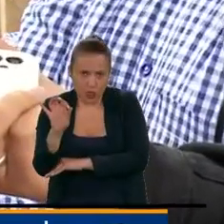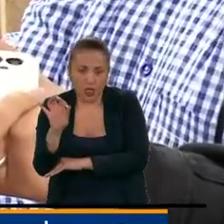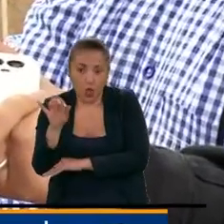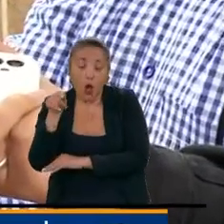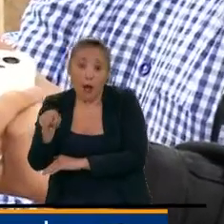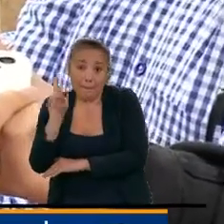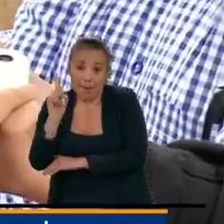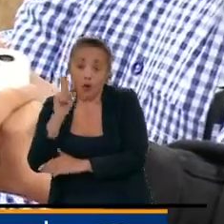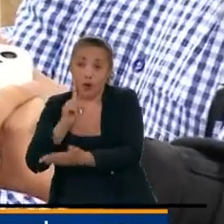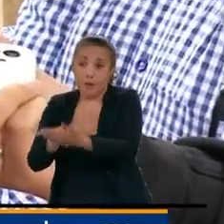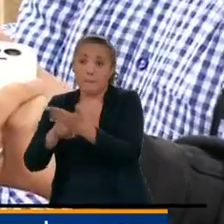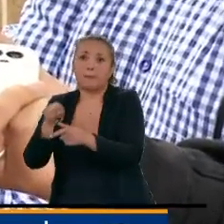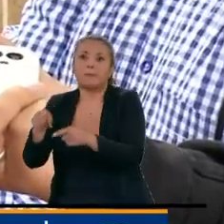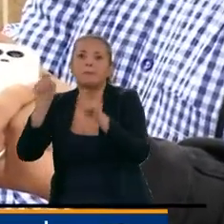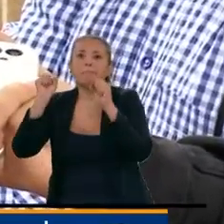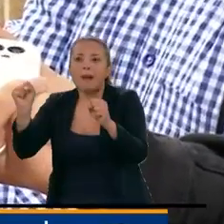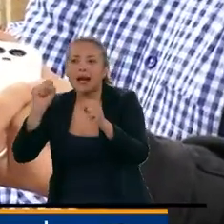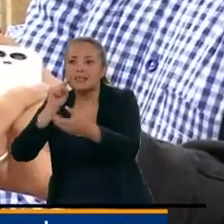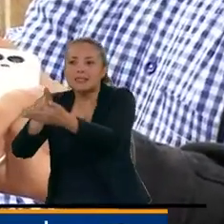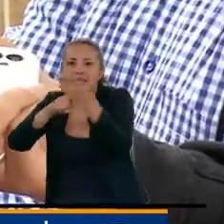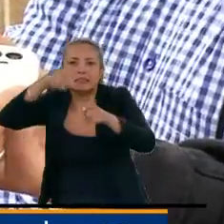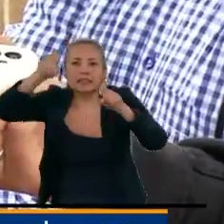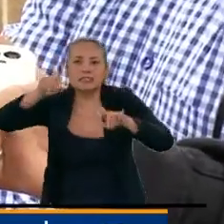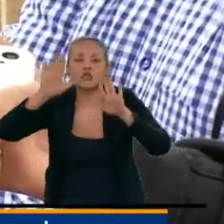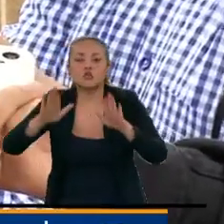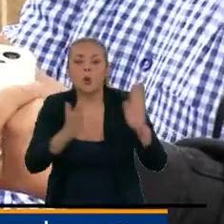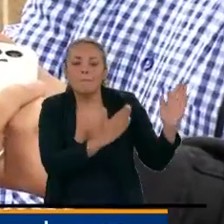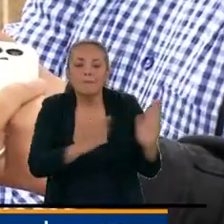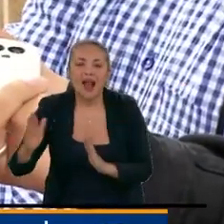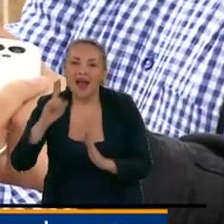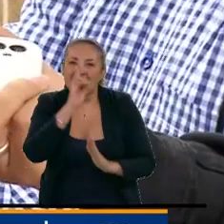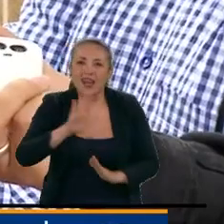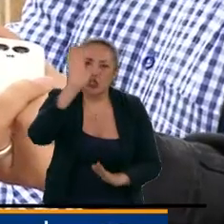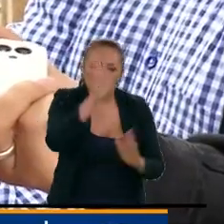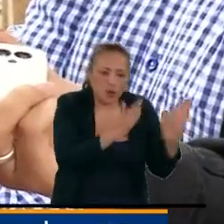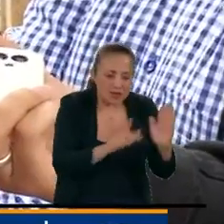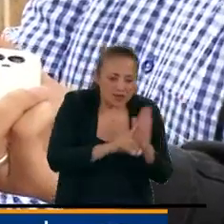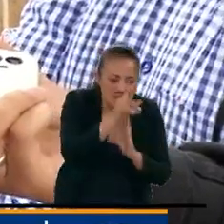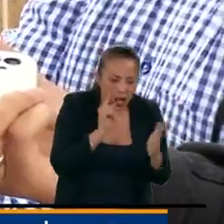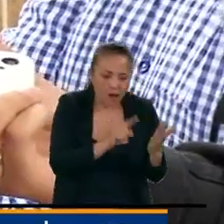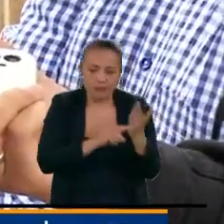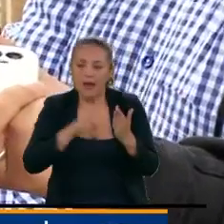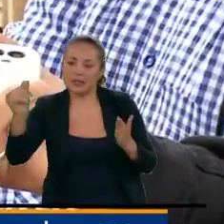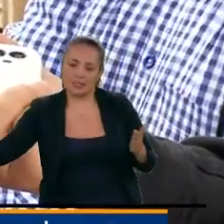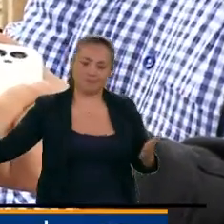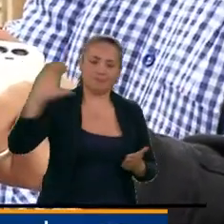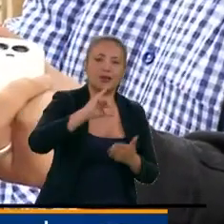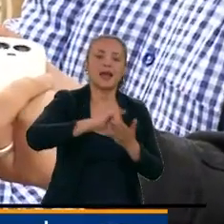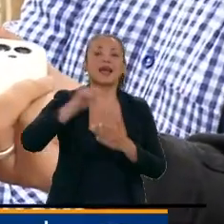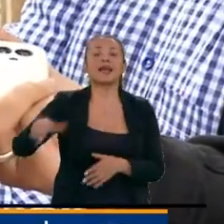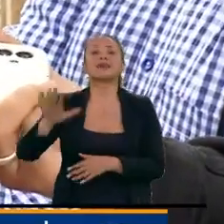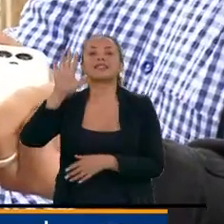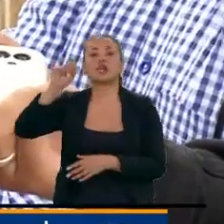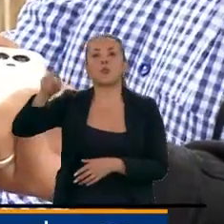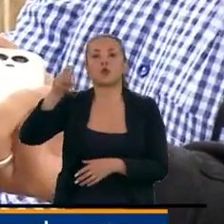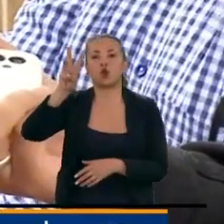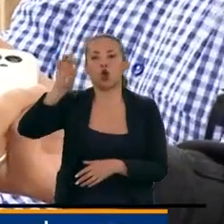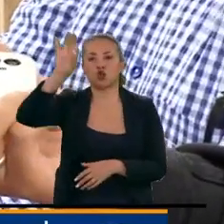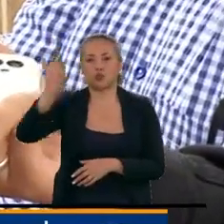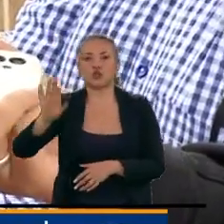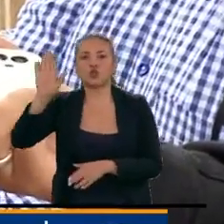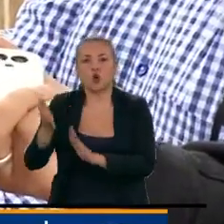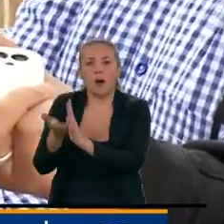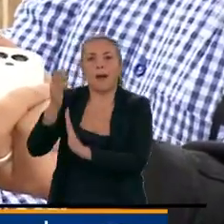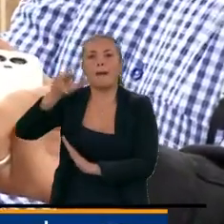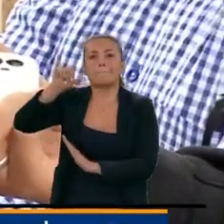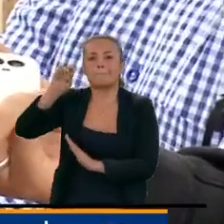se reflejan las necesidades más importantes del Plan Nacional de Desarrollo, es el 5,8% del PIB. Y en servicio de la deuda,